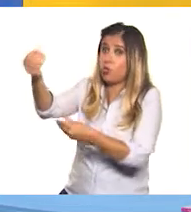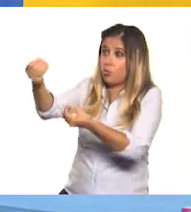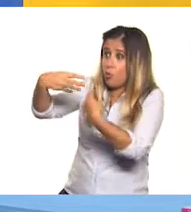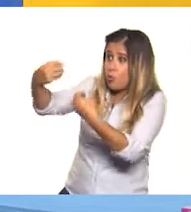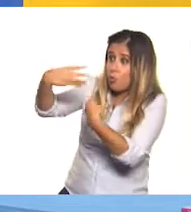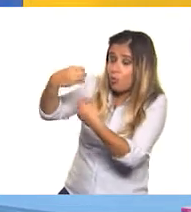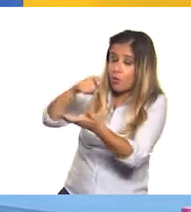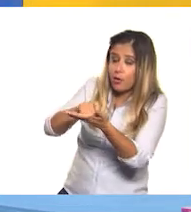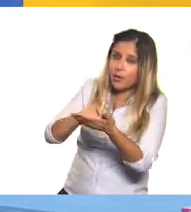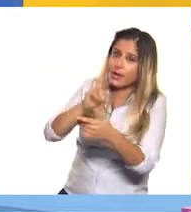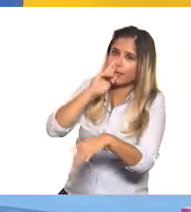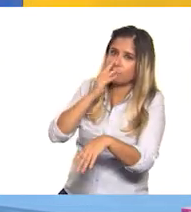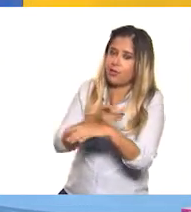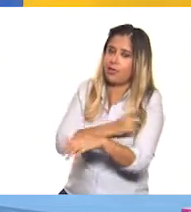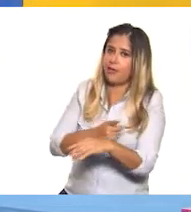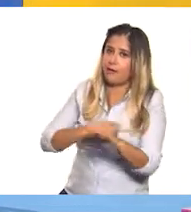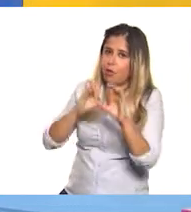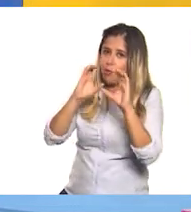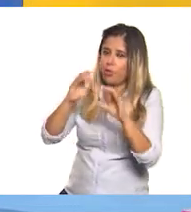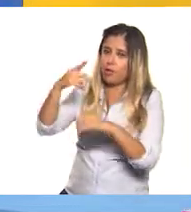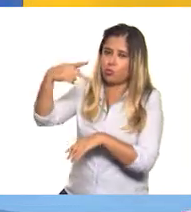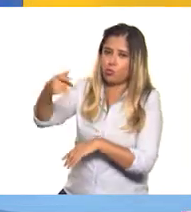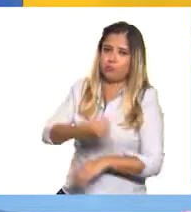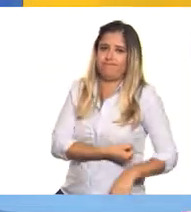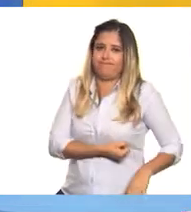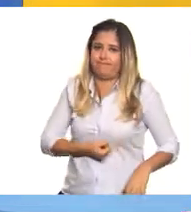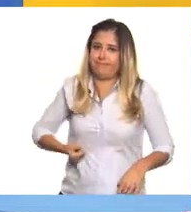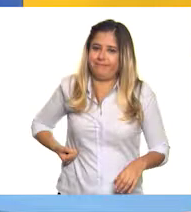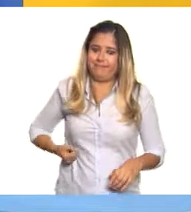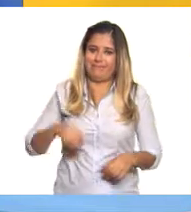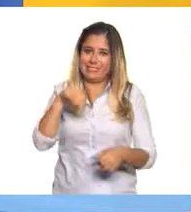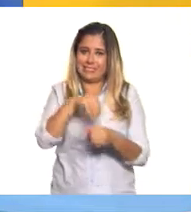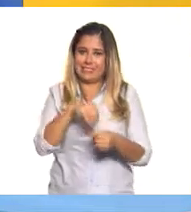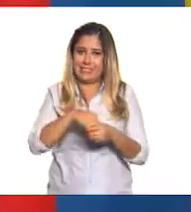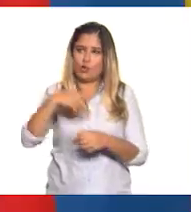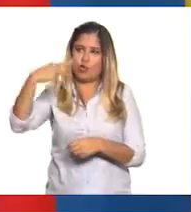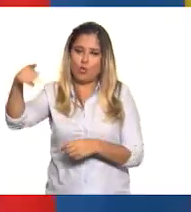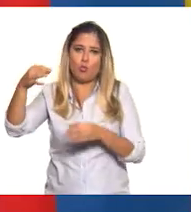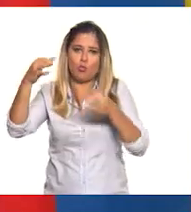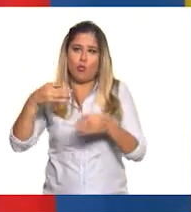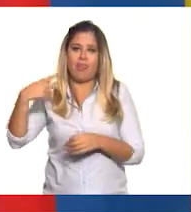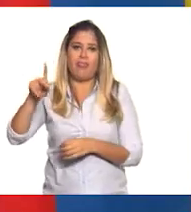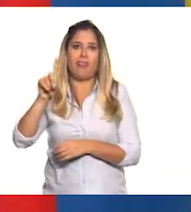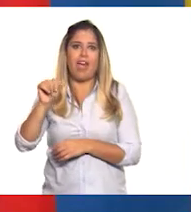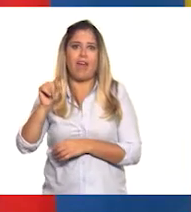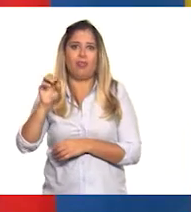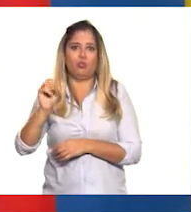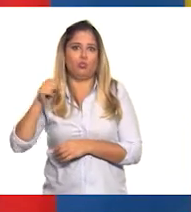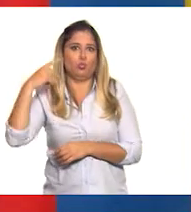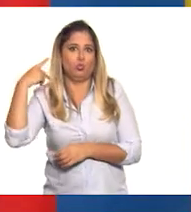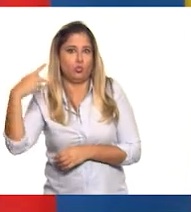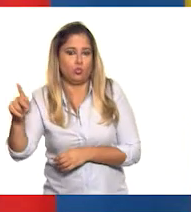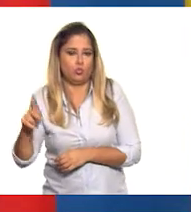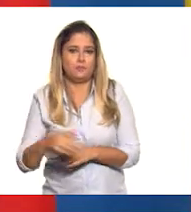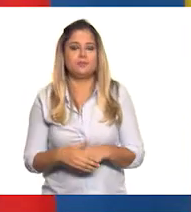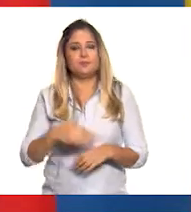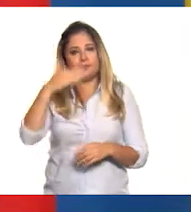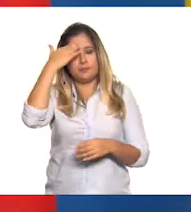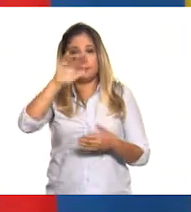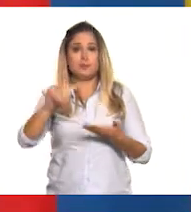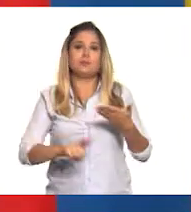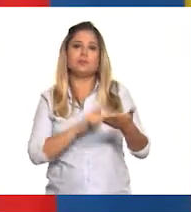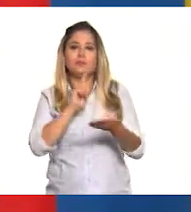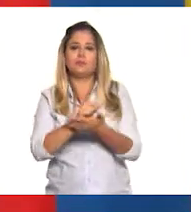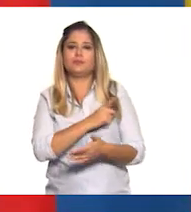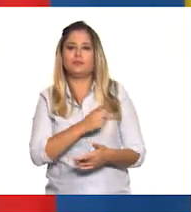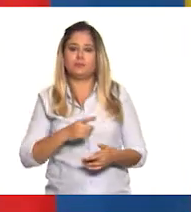¿Has escuchado, María, hablar de la protección de datos personales? Sí, maestro Francisco, y sé que hay leyes que indican que